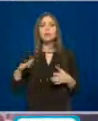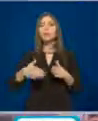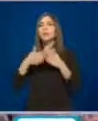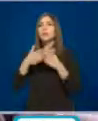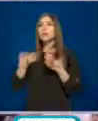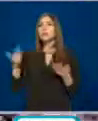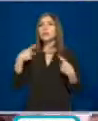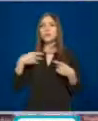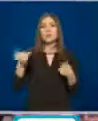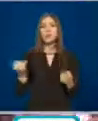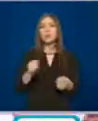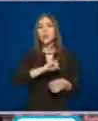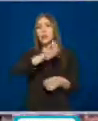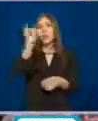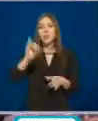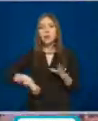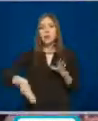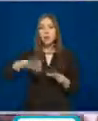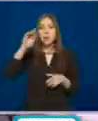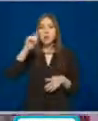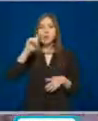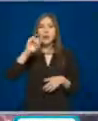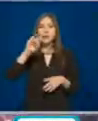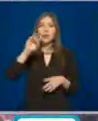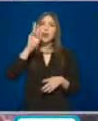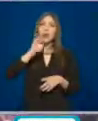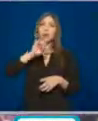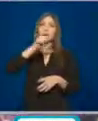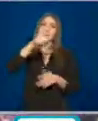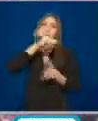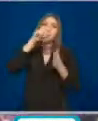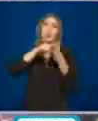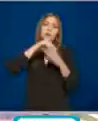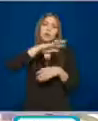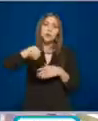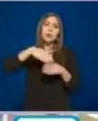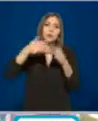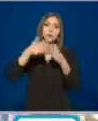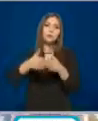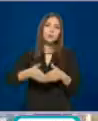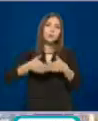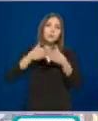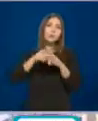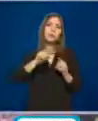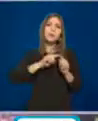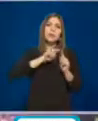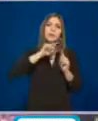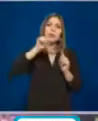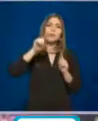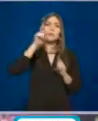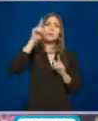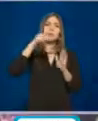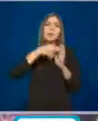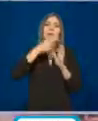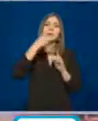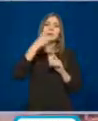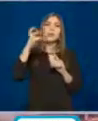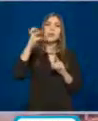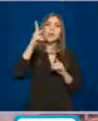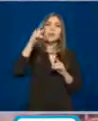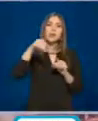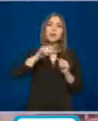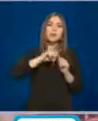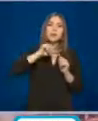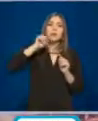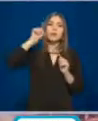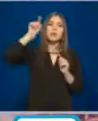aquí Claro, los sí. encuentran en Tahití, pero vamos a buscar otro lugar. Y se van 1,300 kilómetros al sur de Tahití, llegan